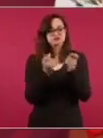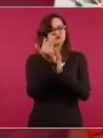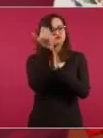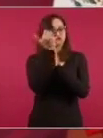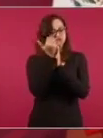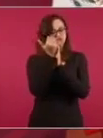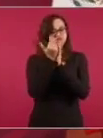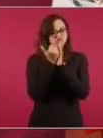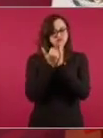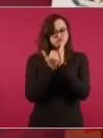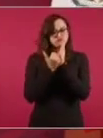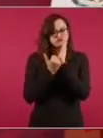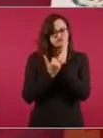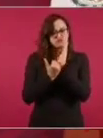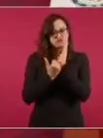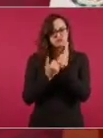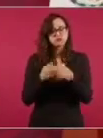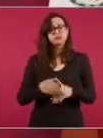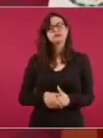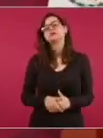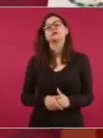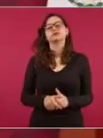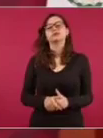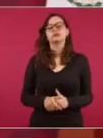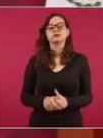inflación. Ya